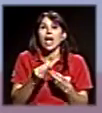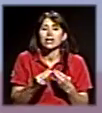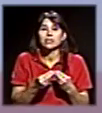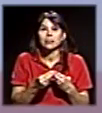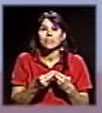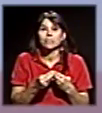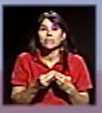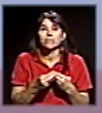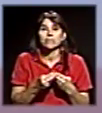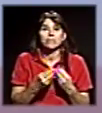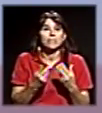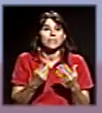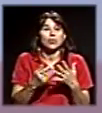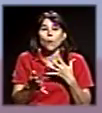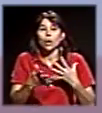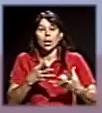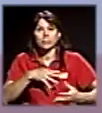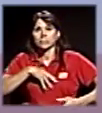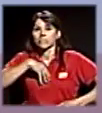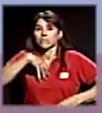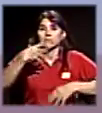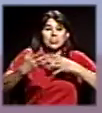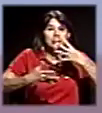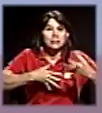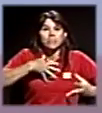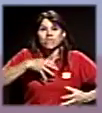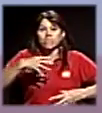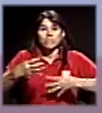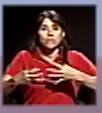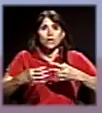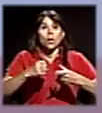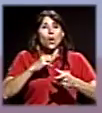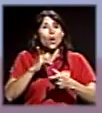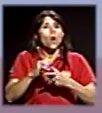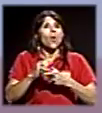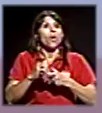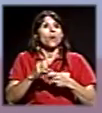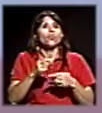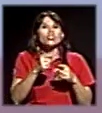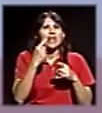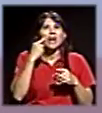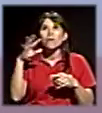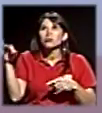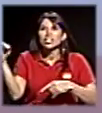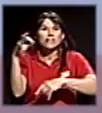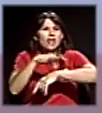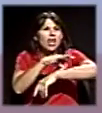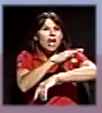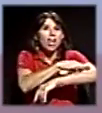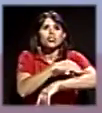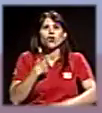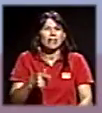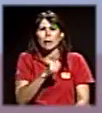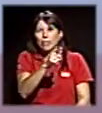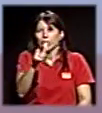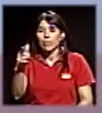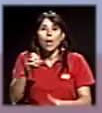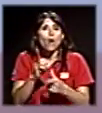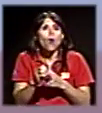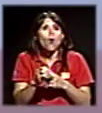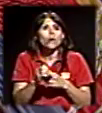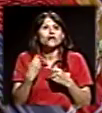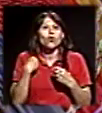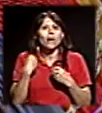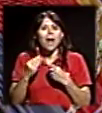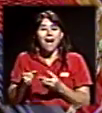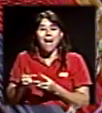balazos no que no es lo más inteligente o te pones repelente y cuál es el repelente es el manejo de estrés tienes